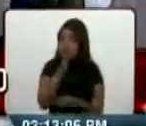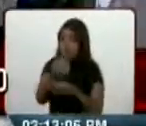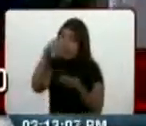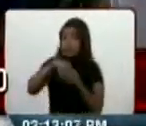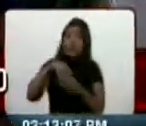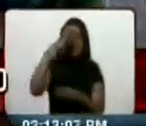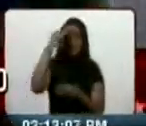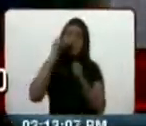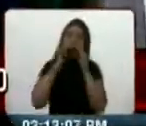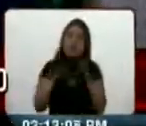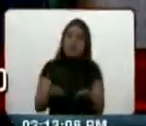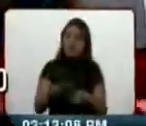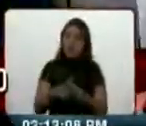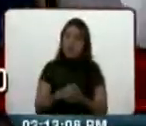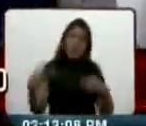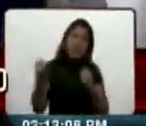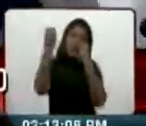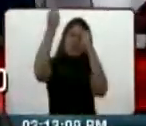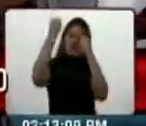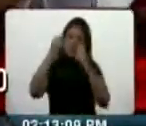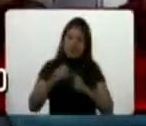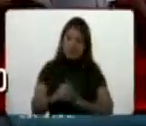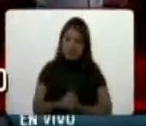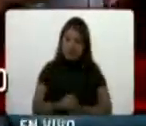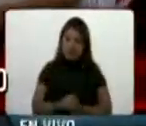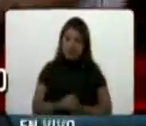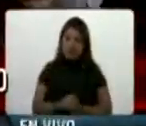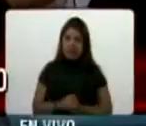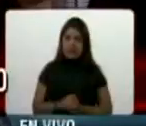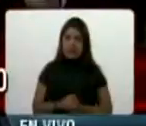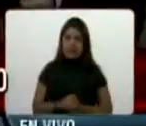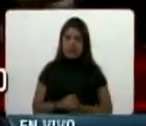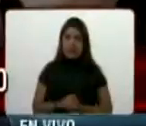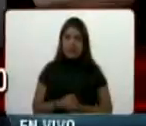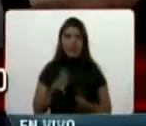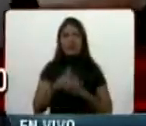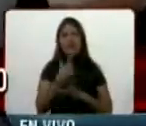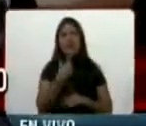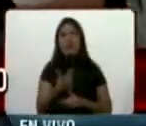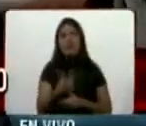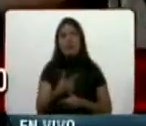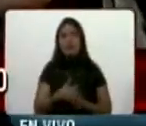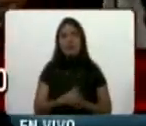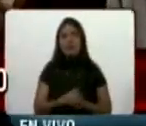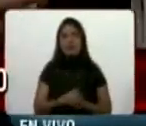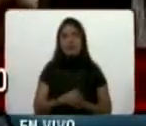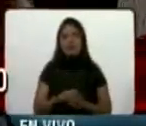todos. Adelante. ¿Qué fue lo que dijo cuando votó, presidente? Por él, por el gigante.